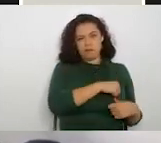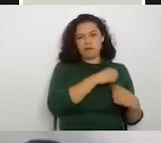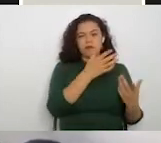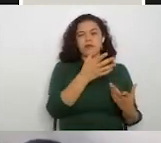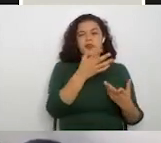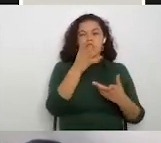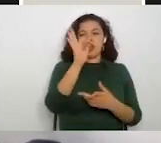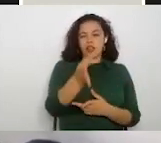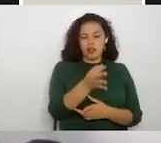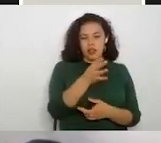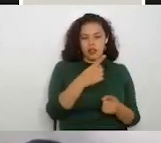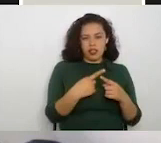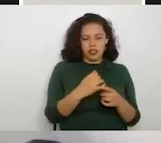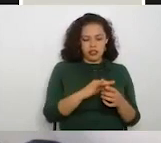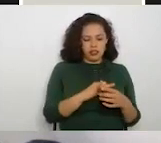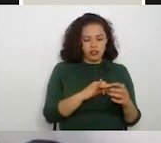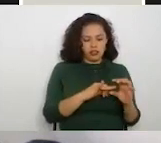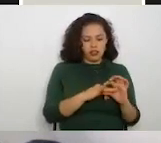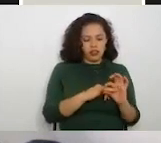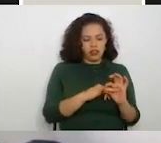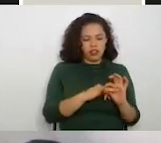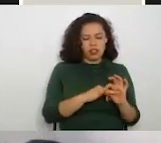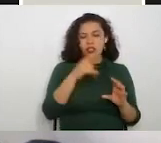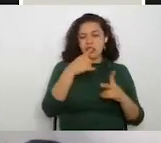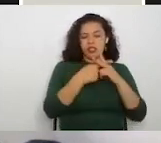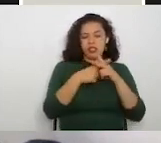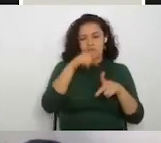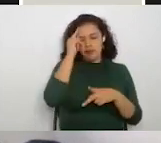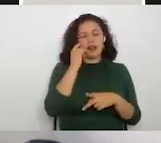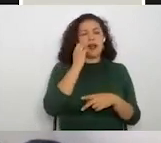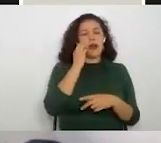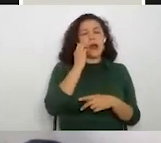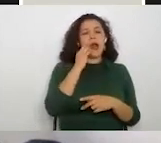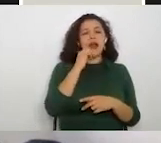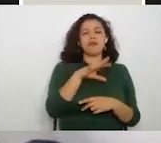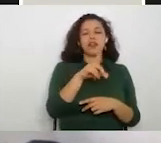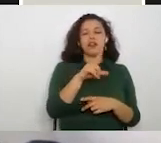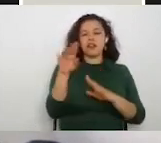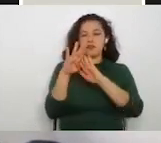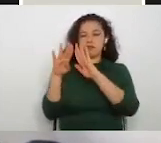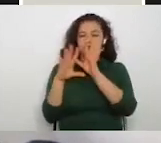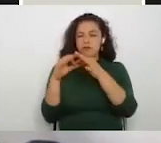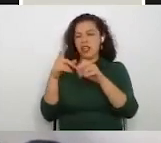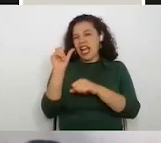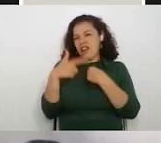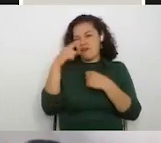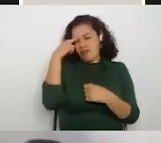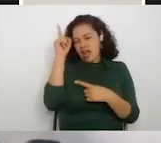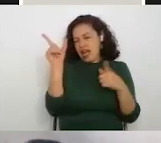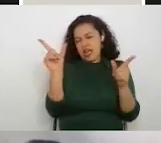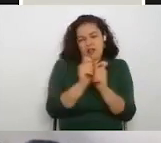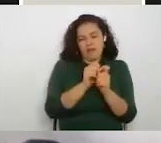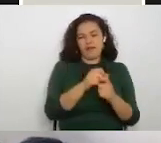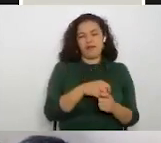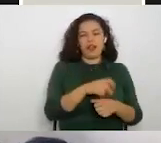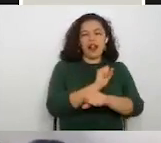En esta parte introductoria en el manual de procedimientos es algo muy sencillo. ¿Por qué? Porque normalmente